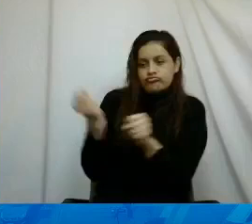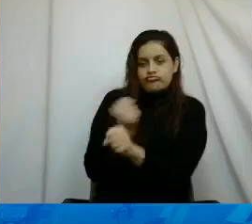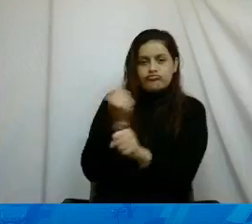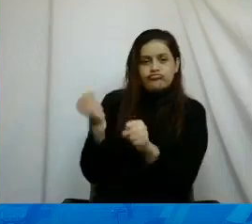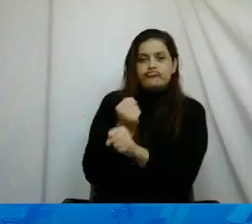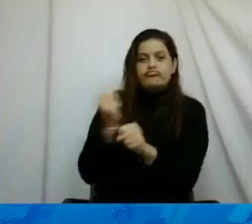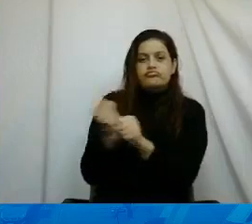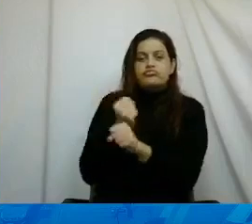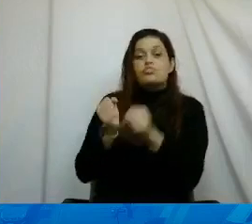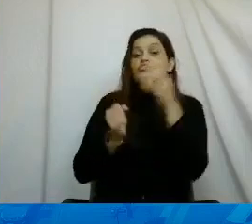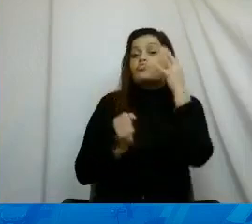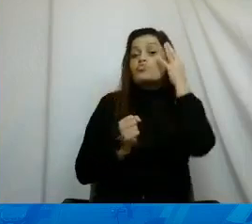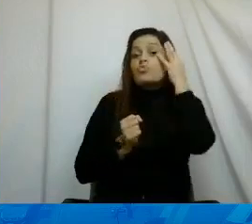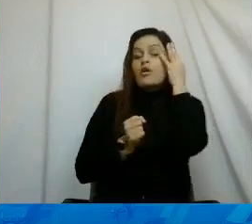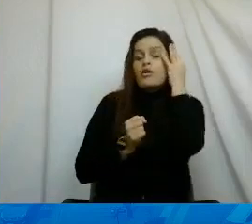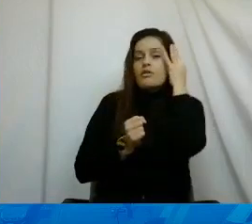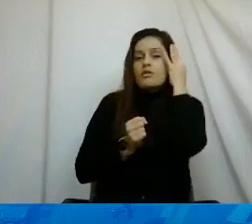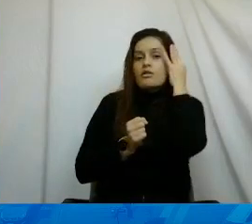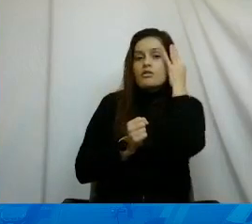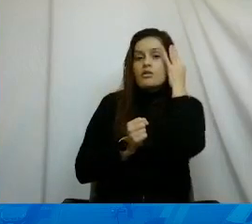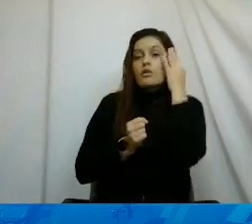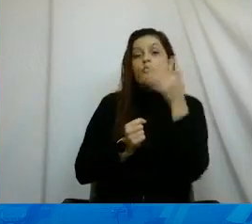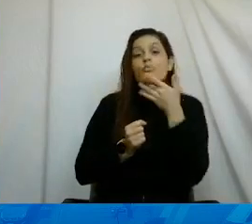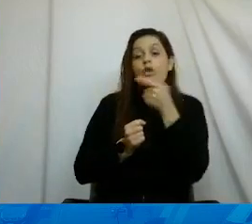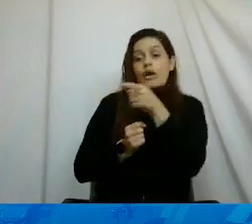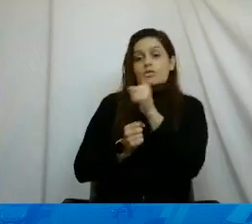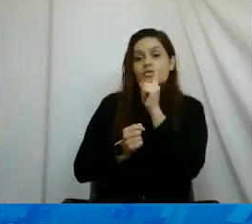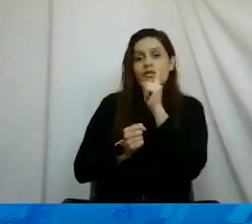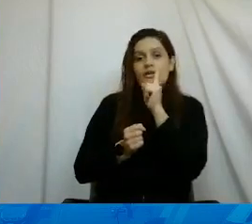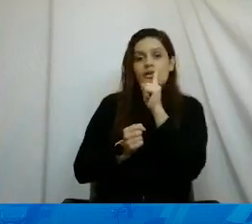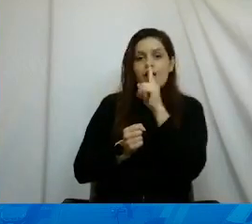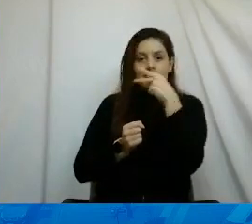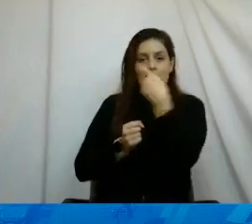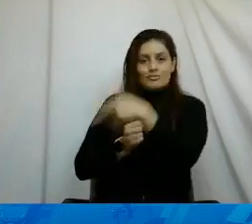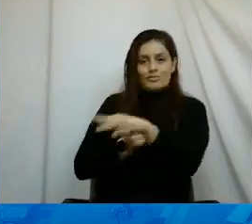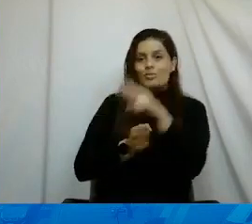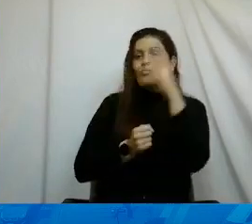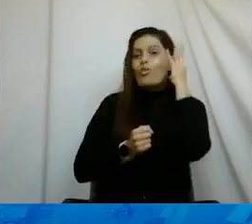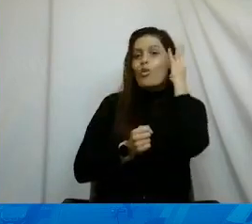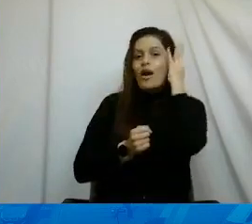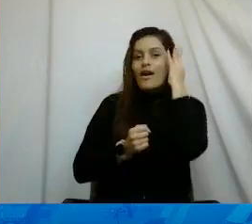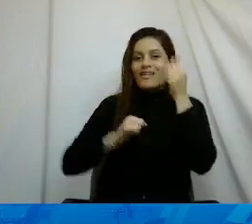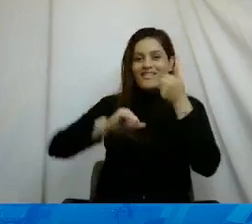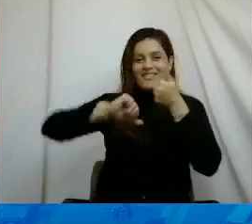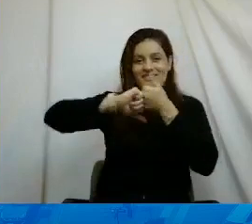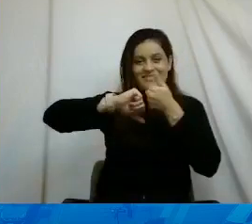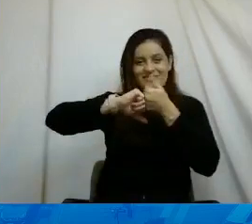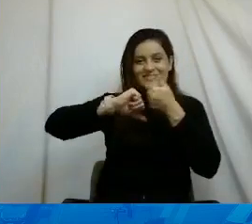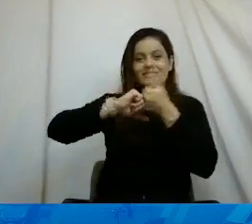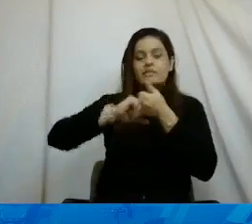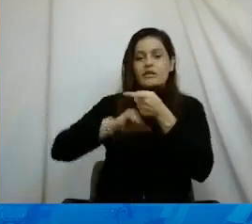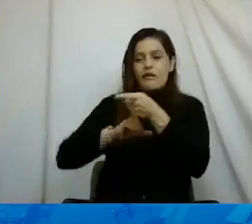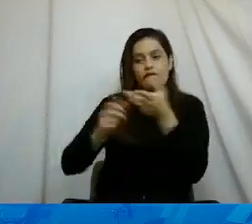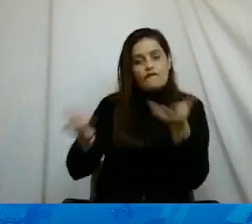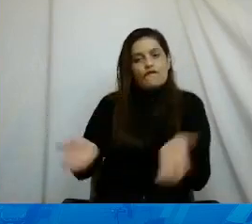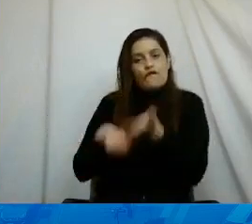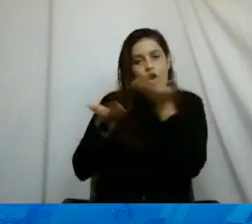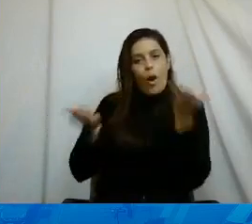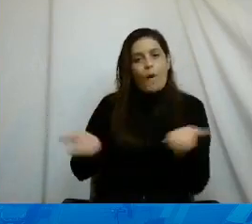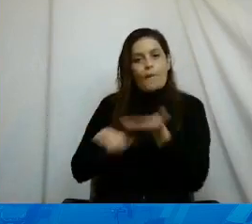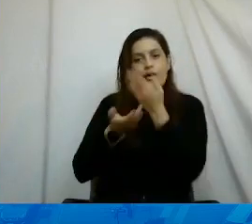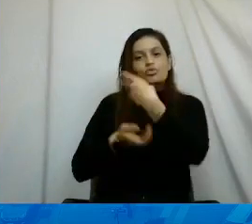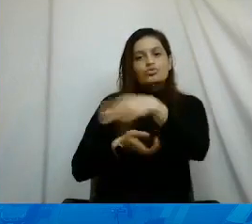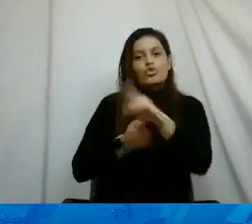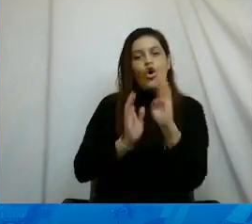haciendo las mujeres, sobre todo porque eso tiene un sello de género y que fomenta este tipo de organizaciones